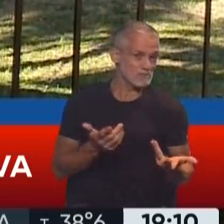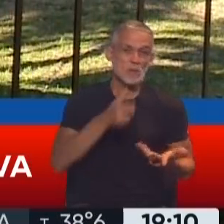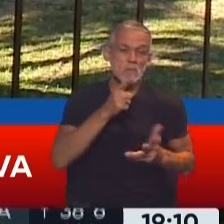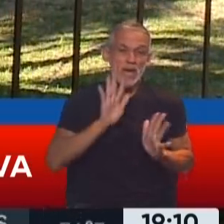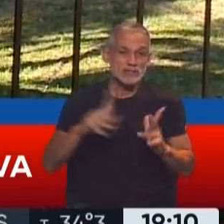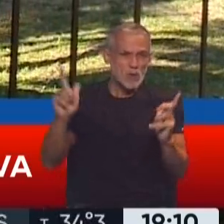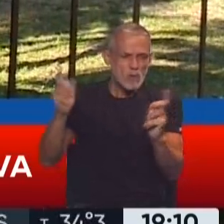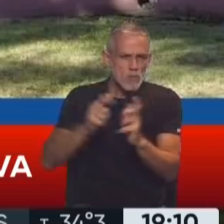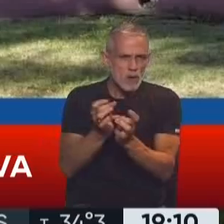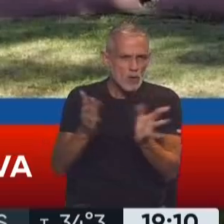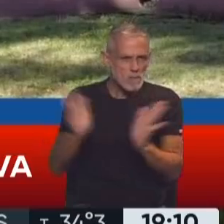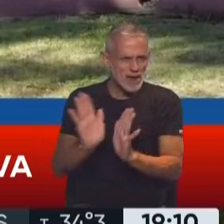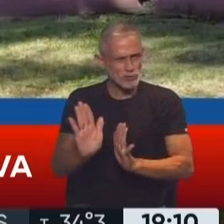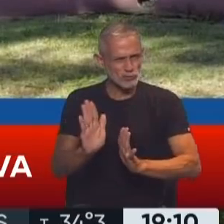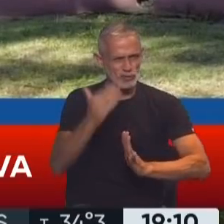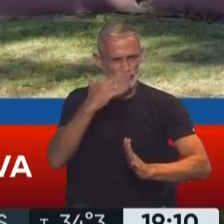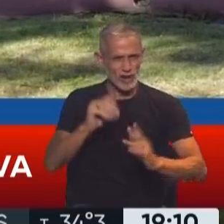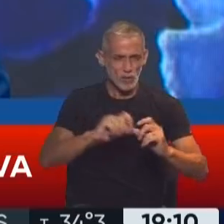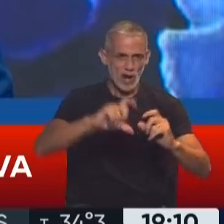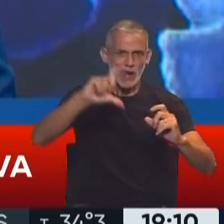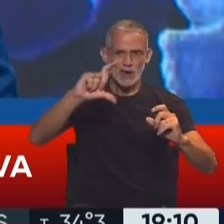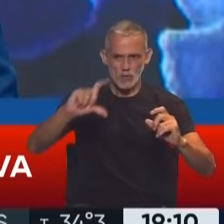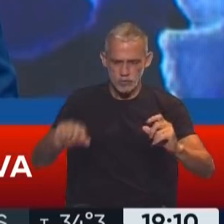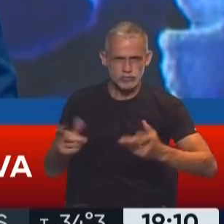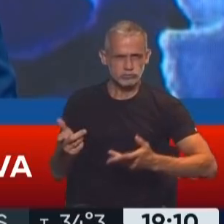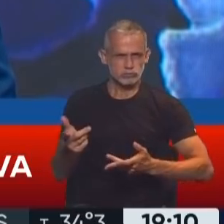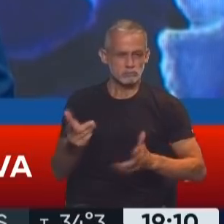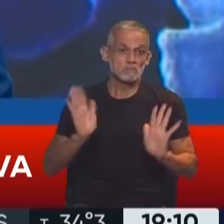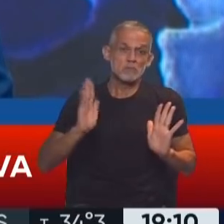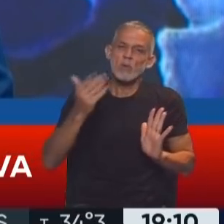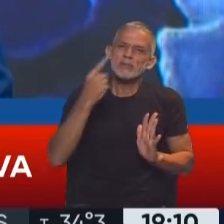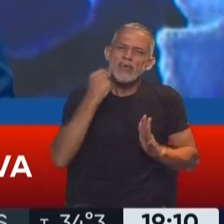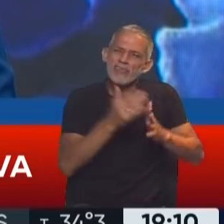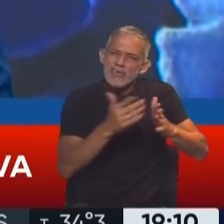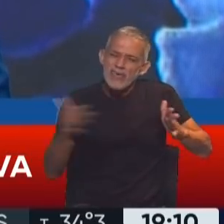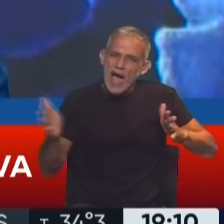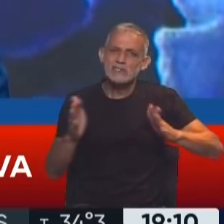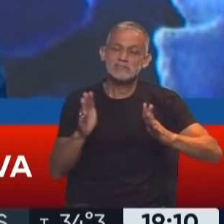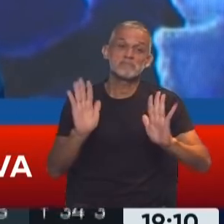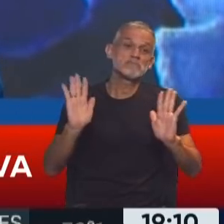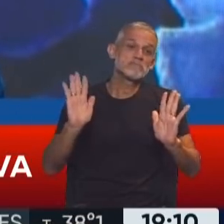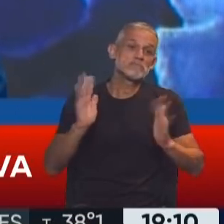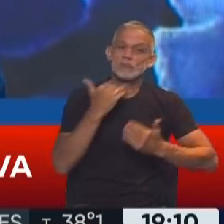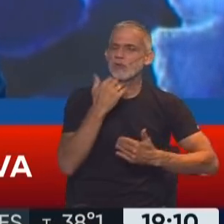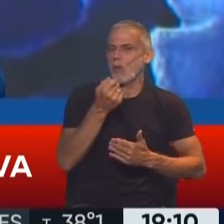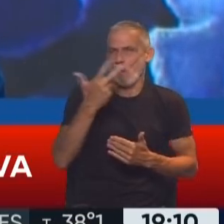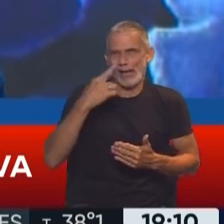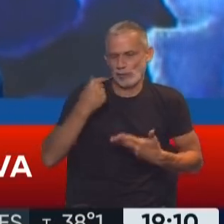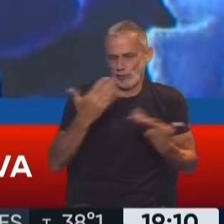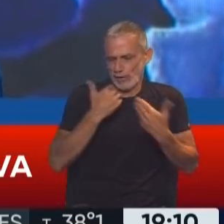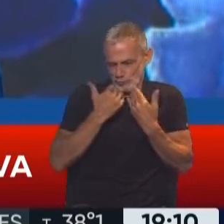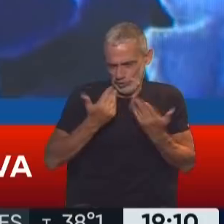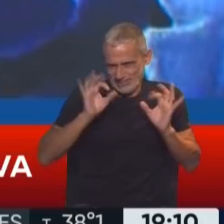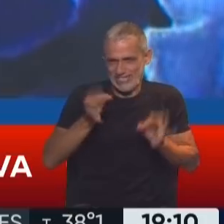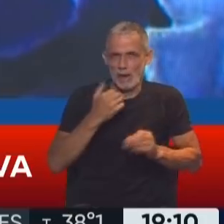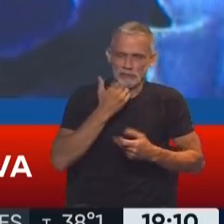doctor, eso quiere decir que quizás, digamos quizás, ¿no? De aquí a unos días, ¿y cuántos días? No sé si se puede saber